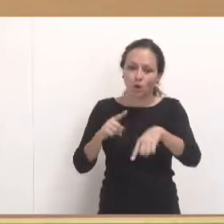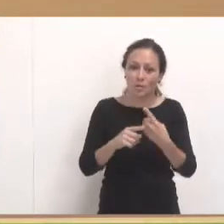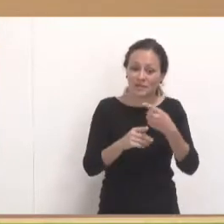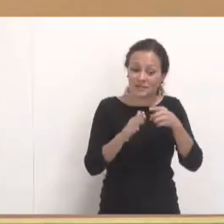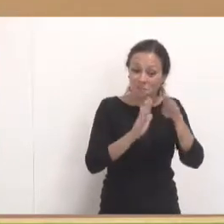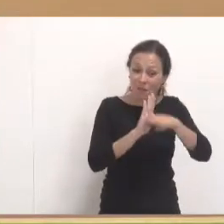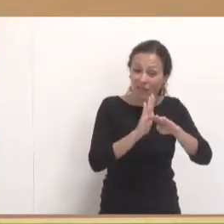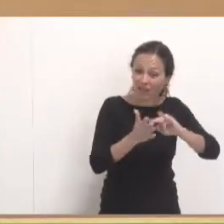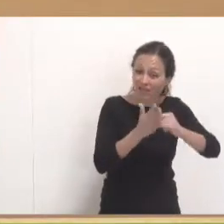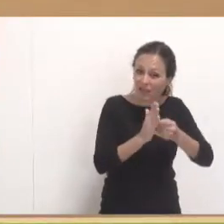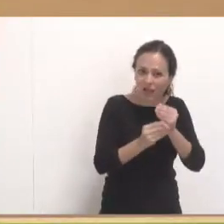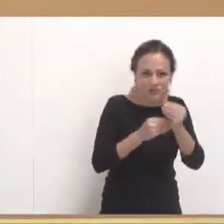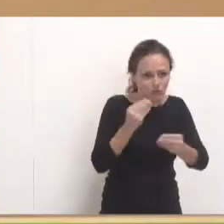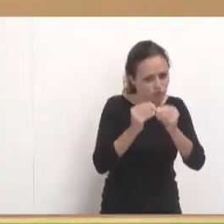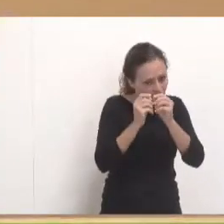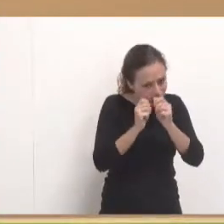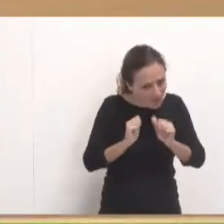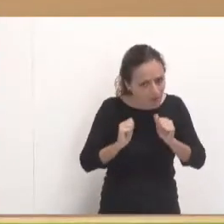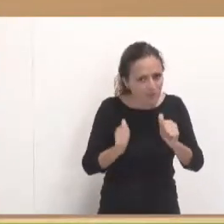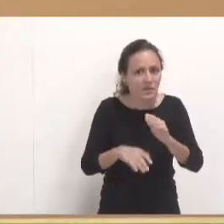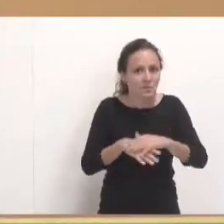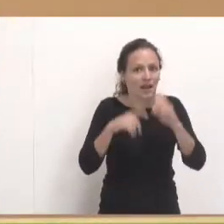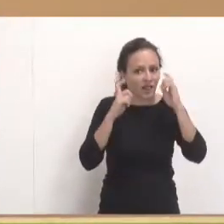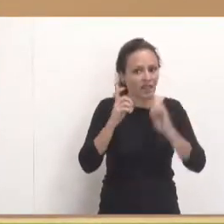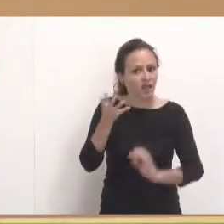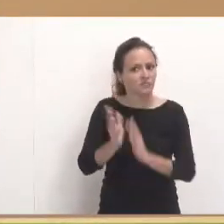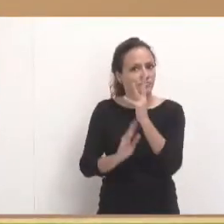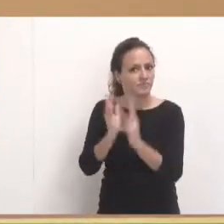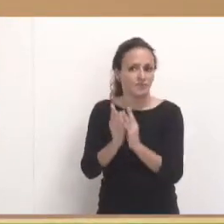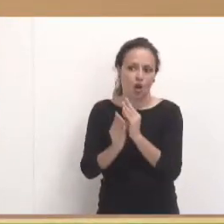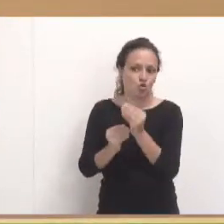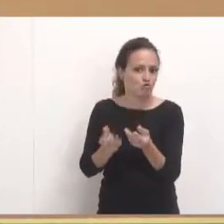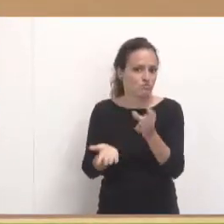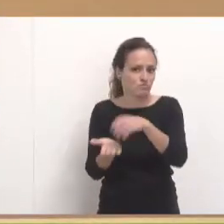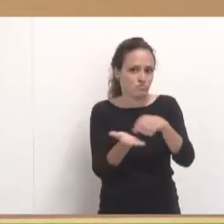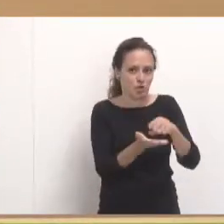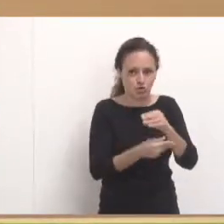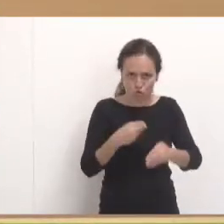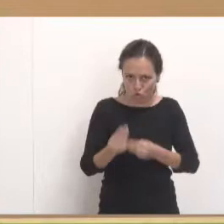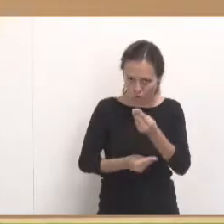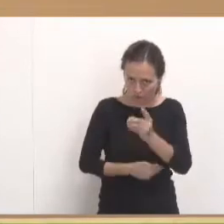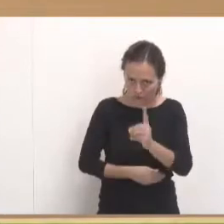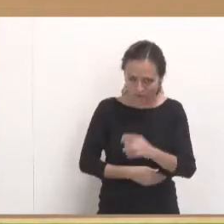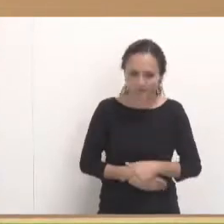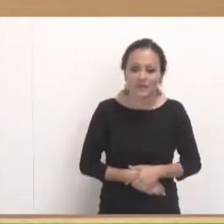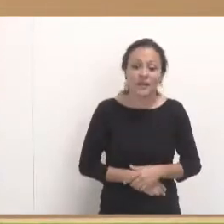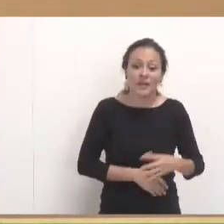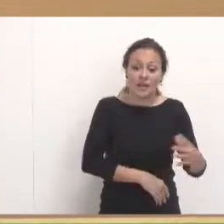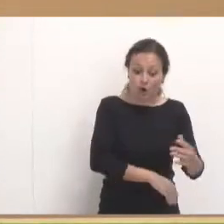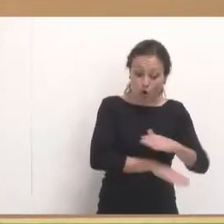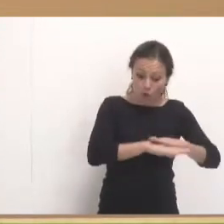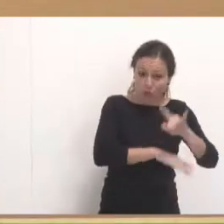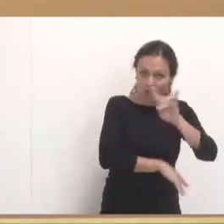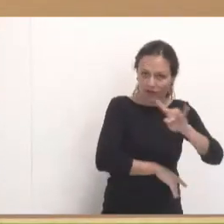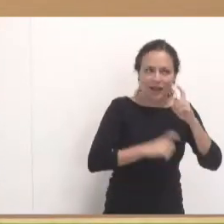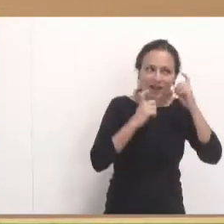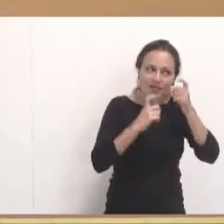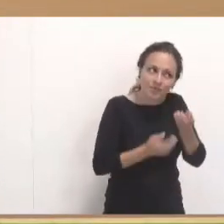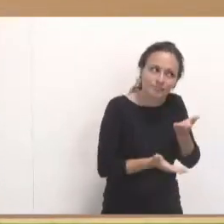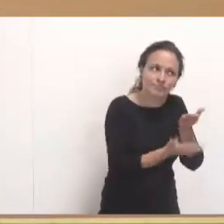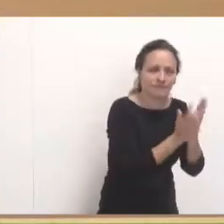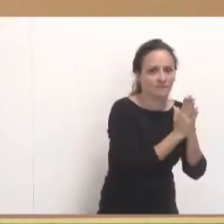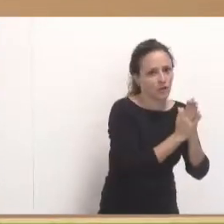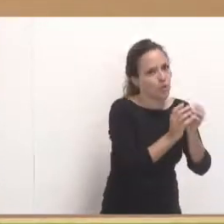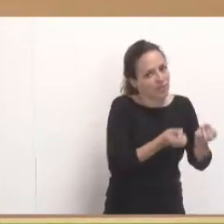técnicas necesarias para garantizar que nunca llegue a ser necesario recurrir a ella. Instar al Parlamento de Canarias a que promueva una declaración similar, entendiendo el conjunto